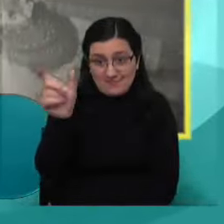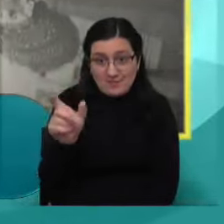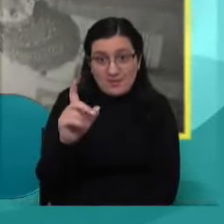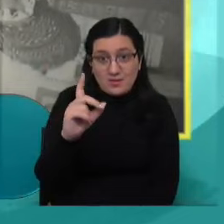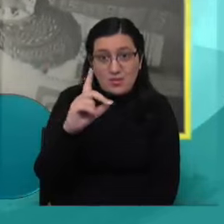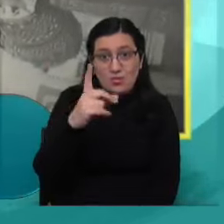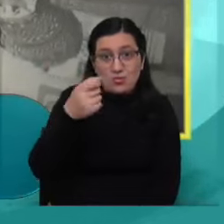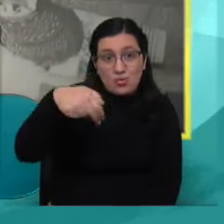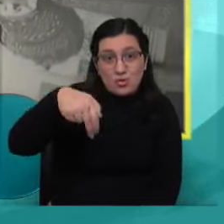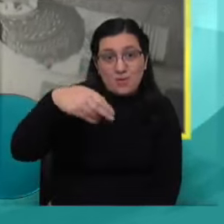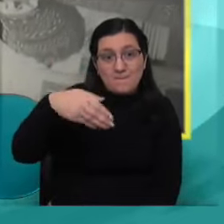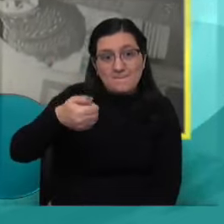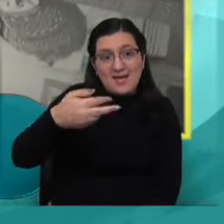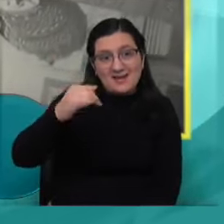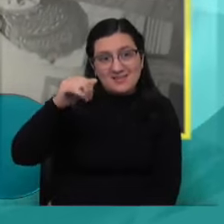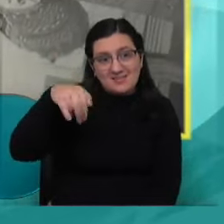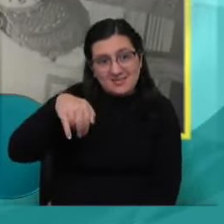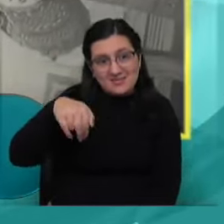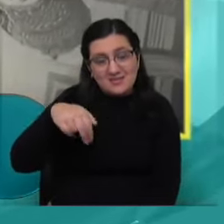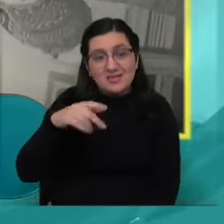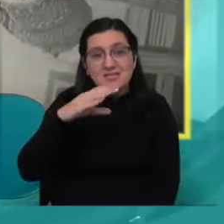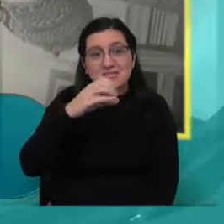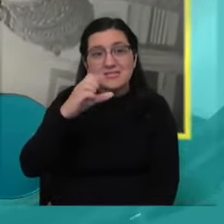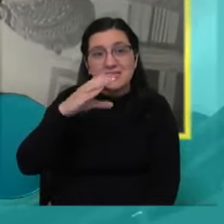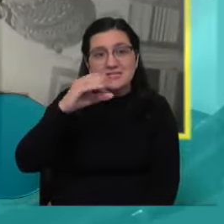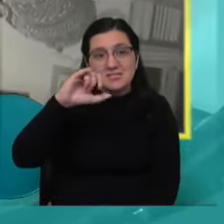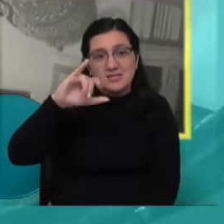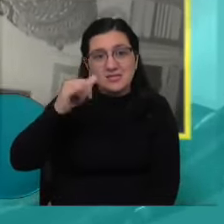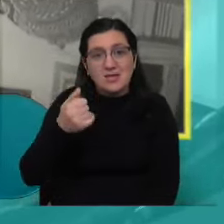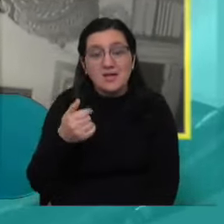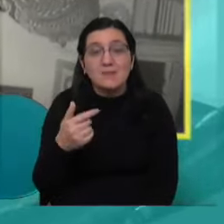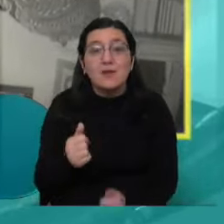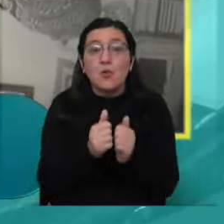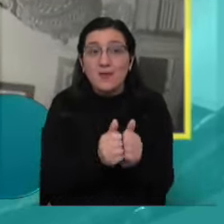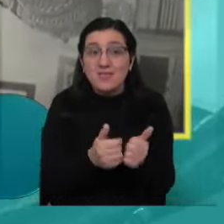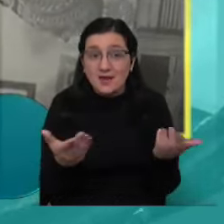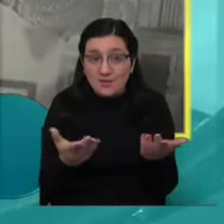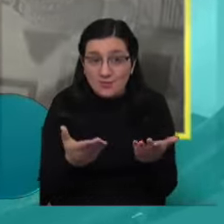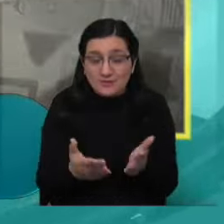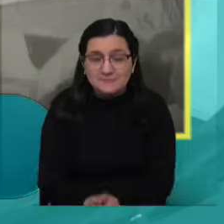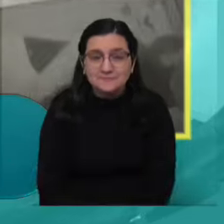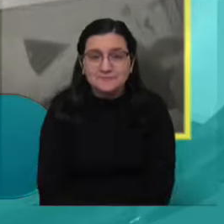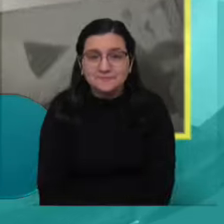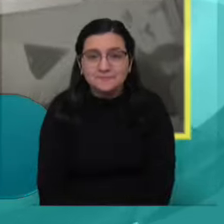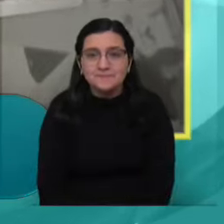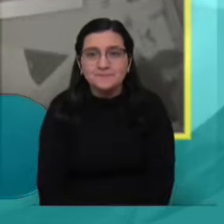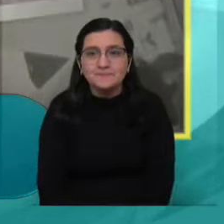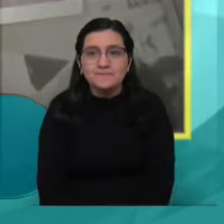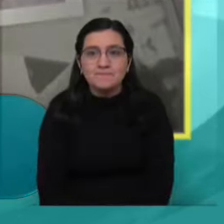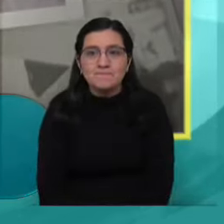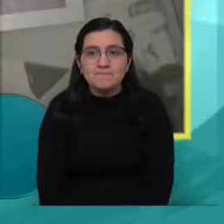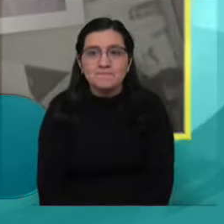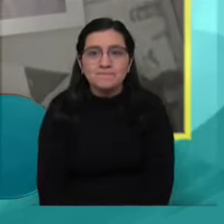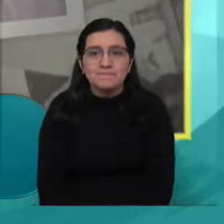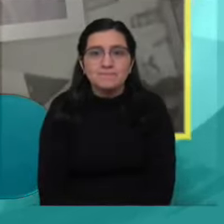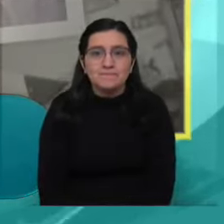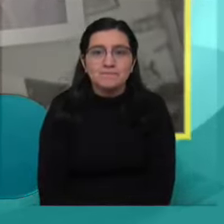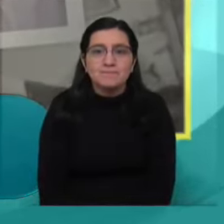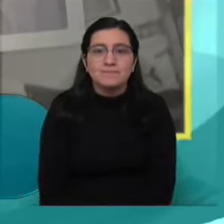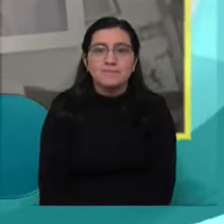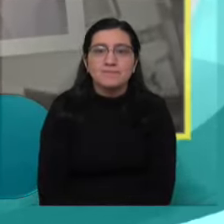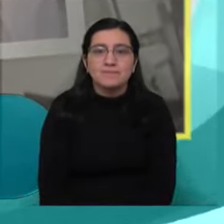Martín gurle y Cecilia que que me acompaña en este momento también este a para todo lo que